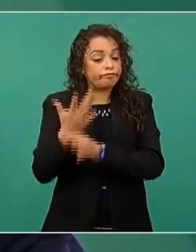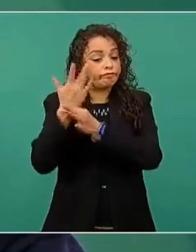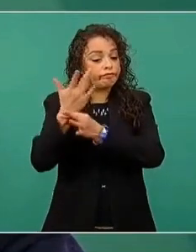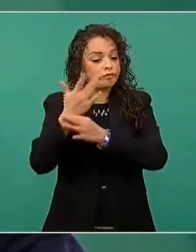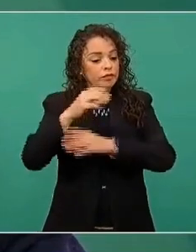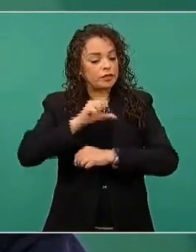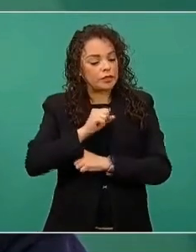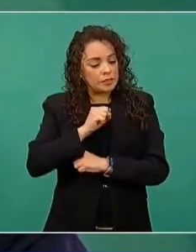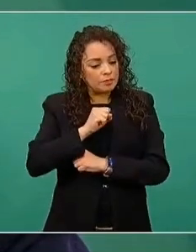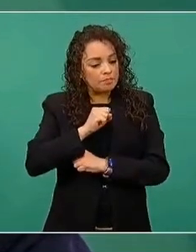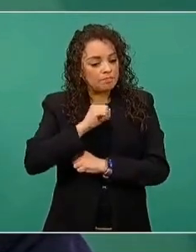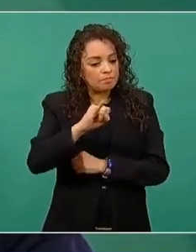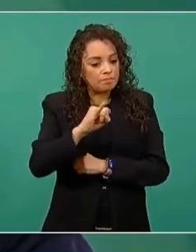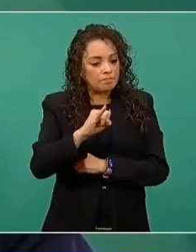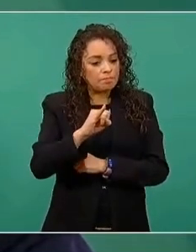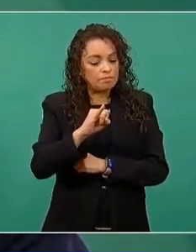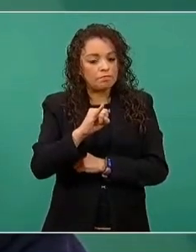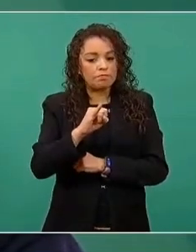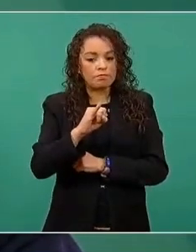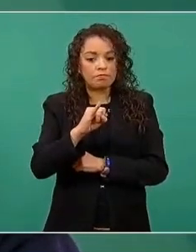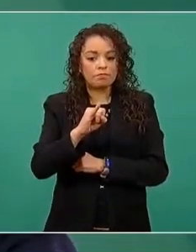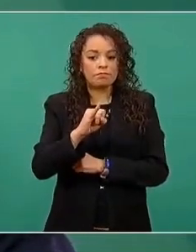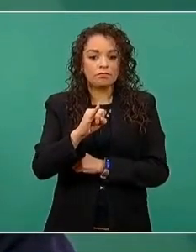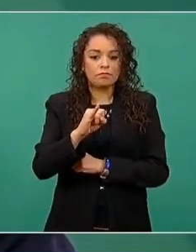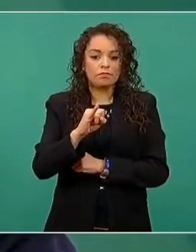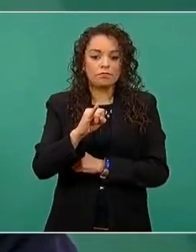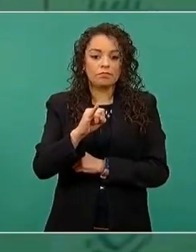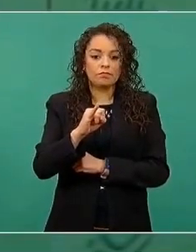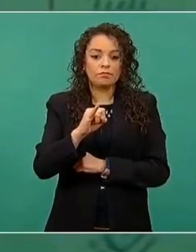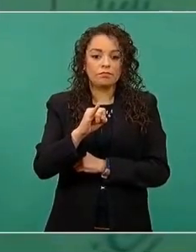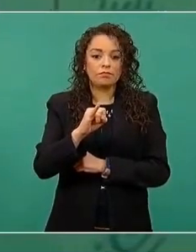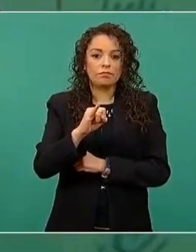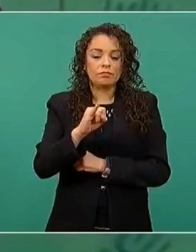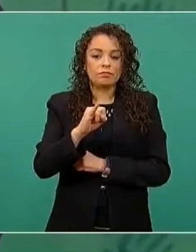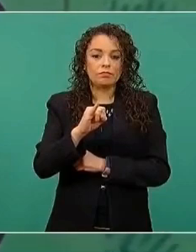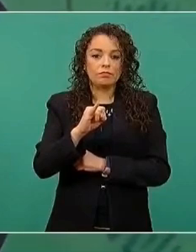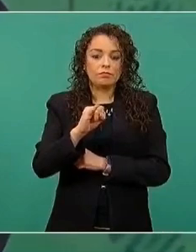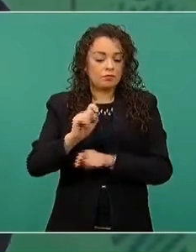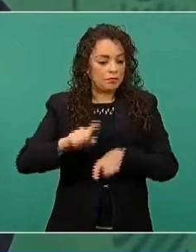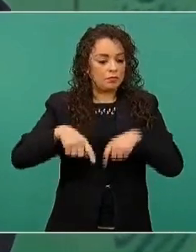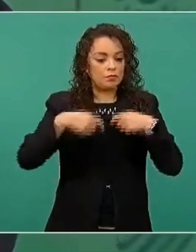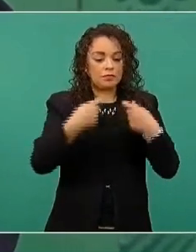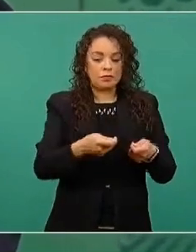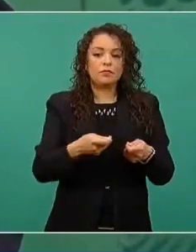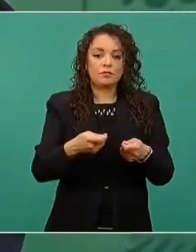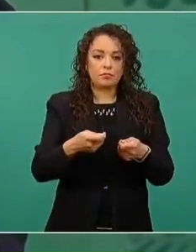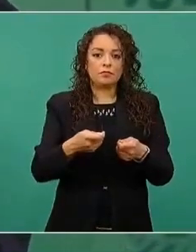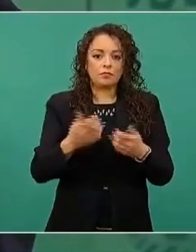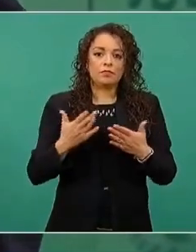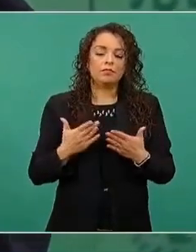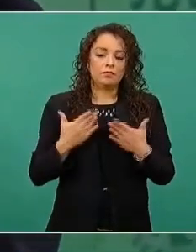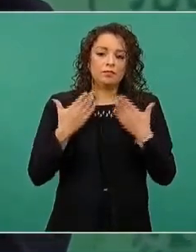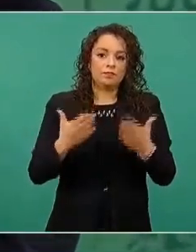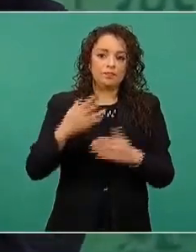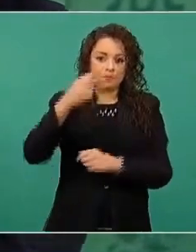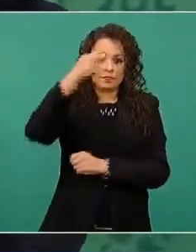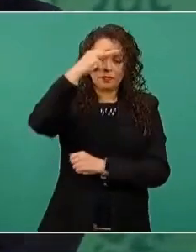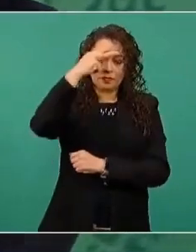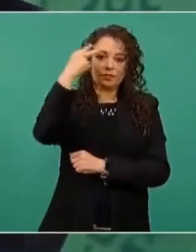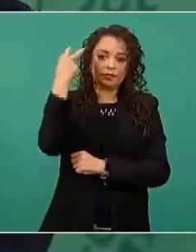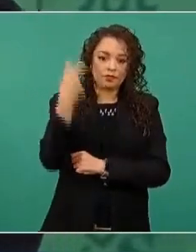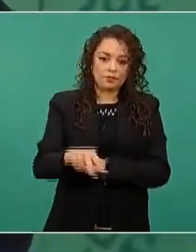de que se confiara en México, se confiara